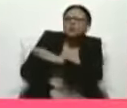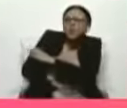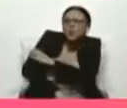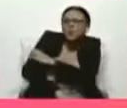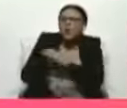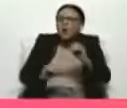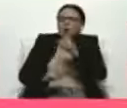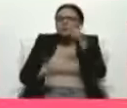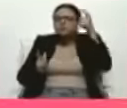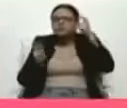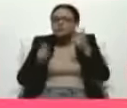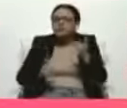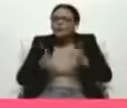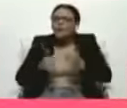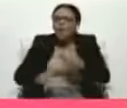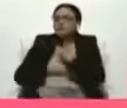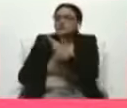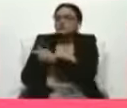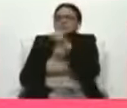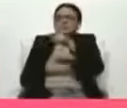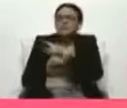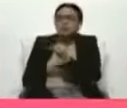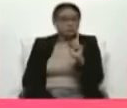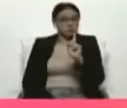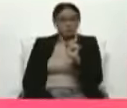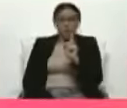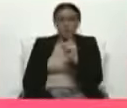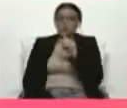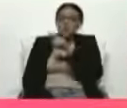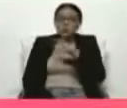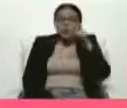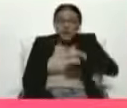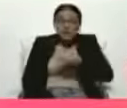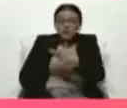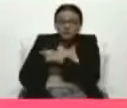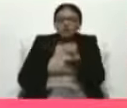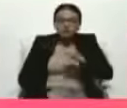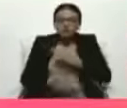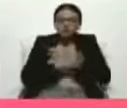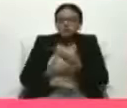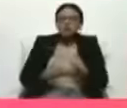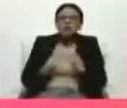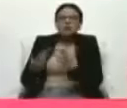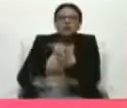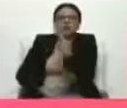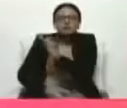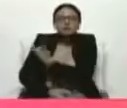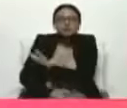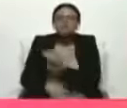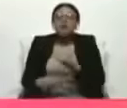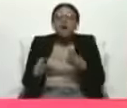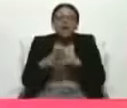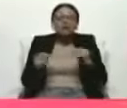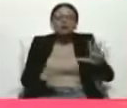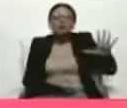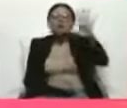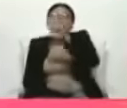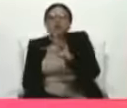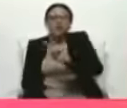consultó y dijo esta es la mejor, y vio los modelos que estaban aplicando y puso en Venezuela un 7%, ¿recuerdan?